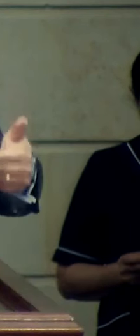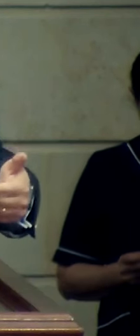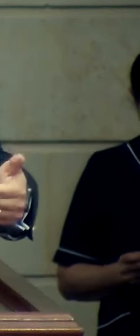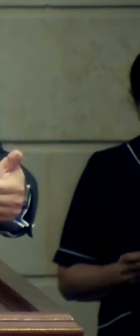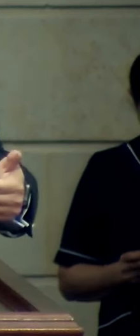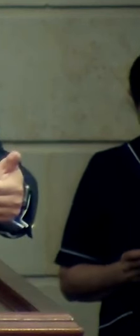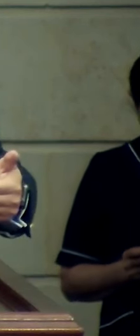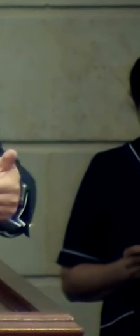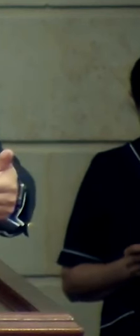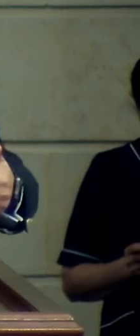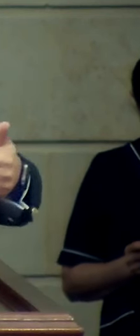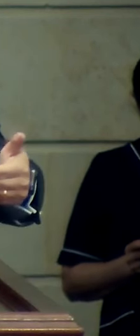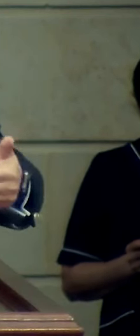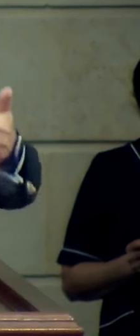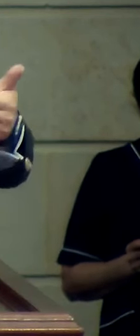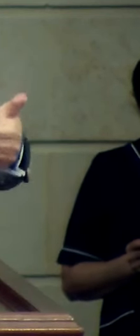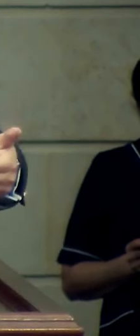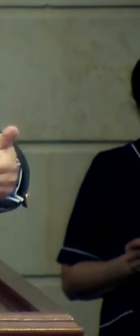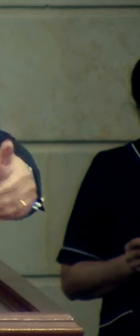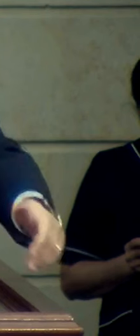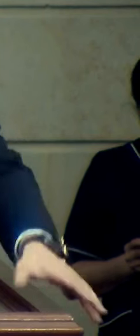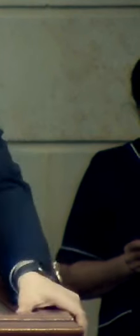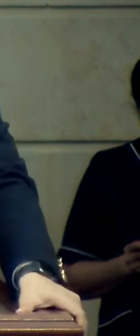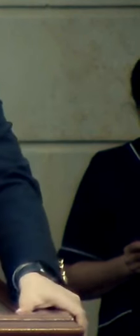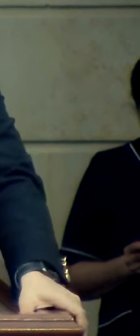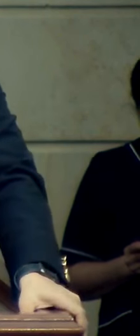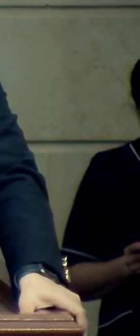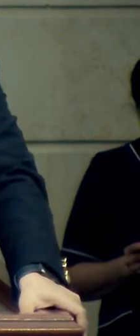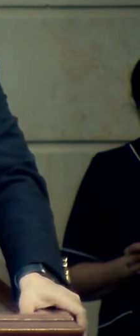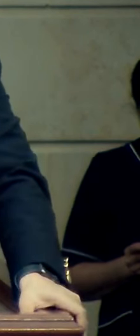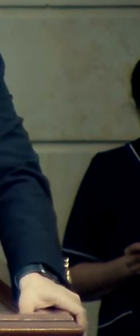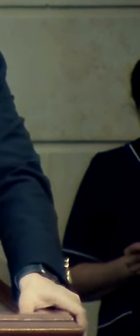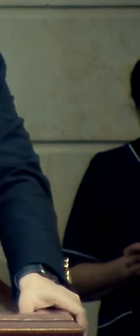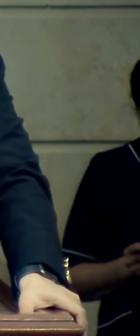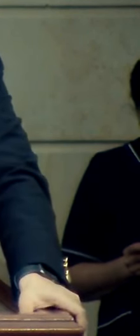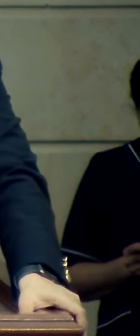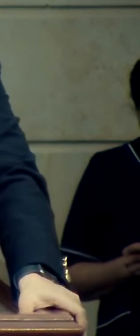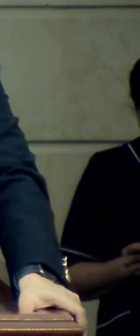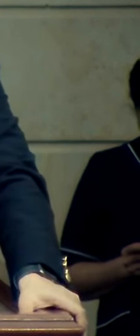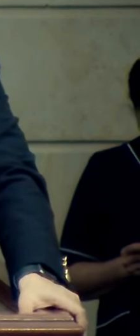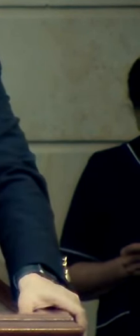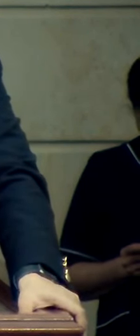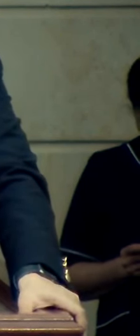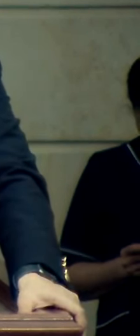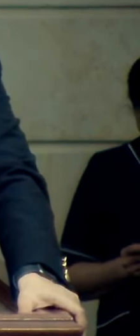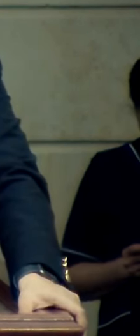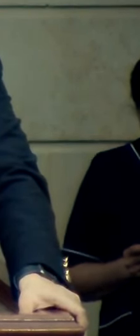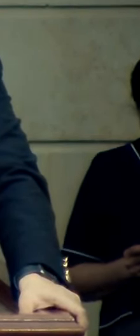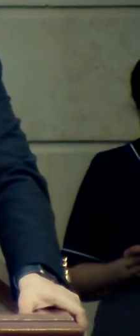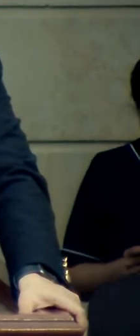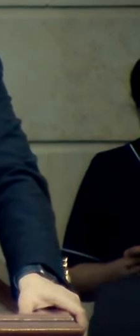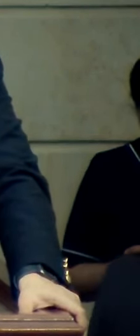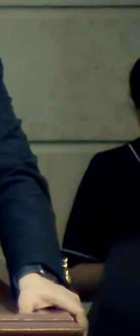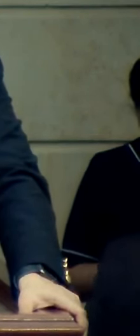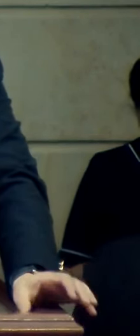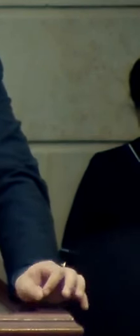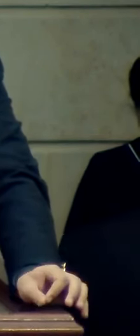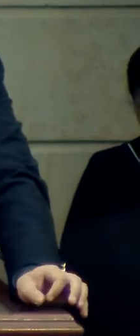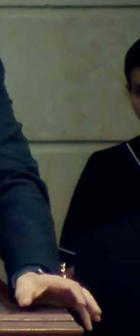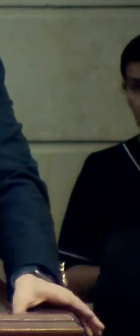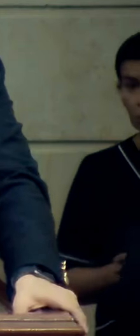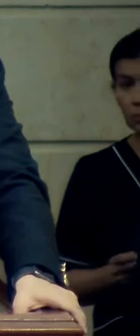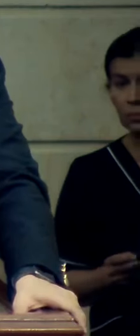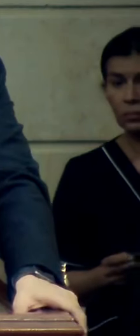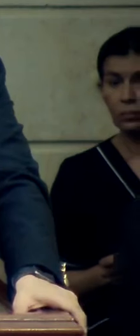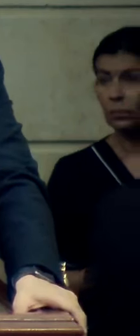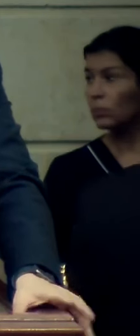beneficia a Bogotá beneficia a las ciudades capitales como tuvo a bien de señalarlo el Doctor Carlos Abraham Jiménez con